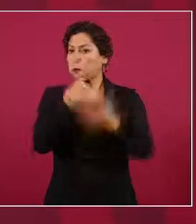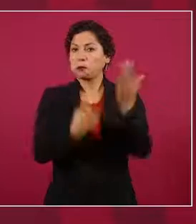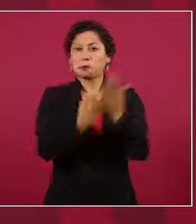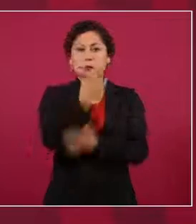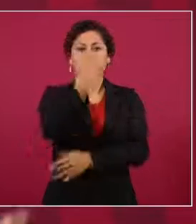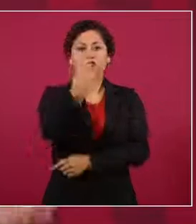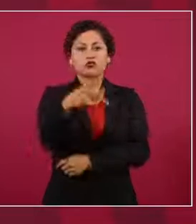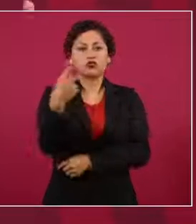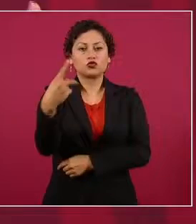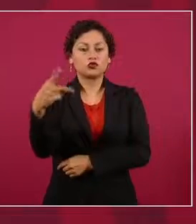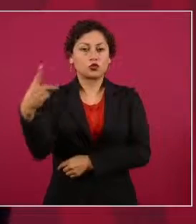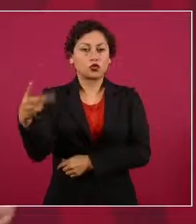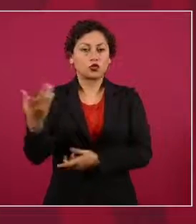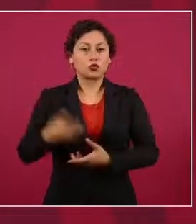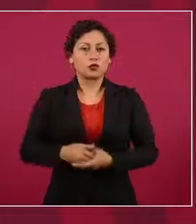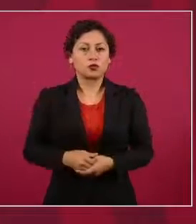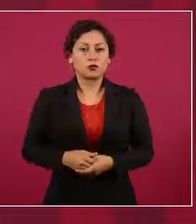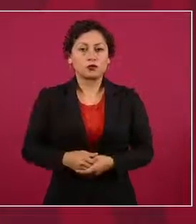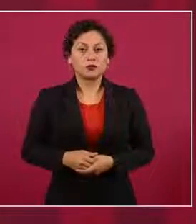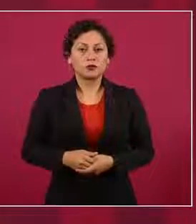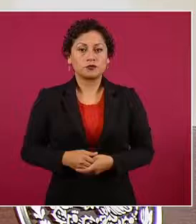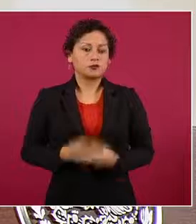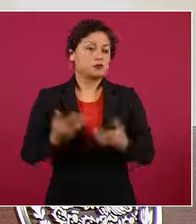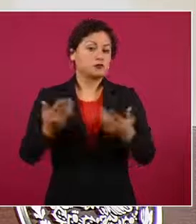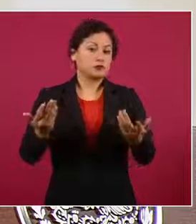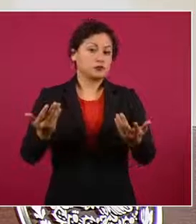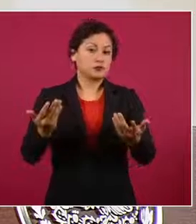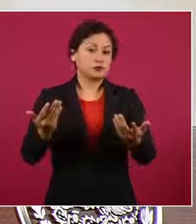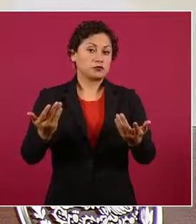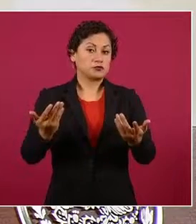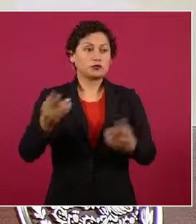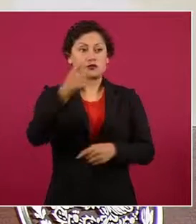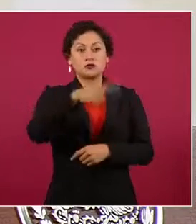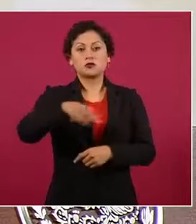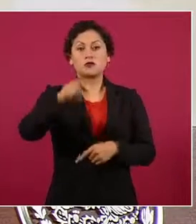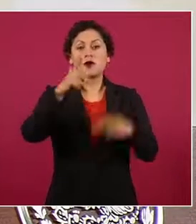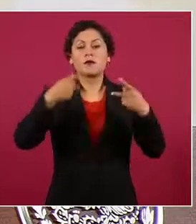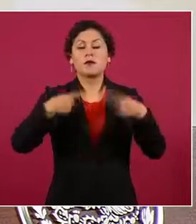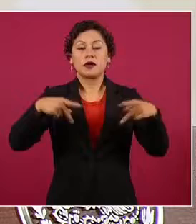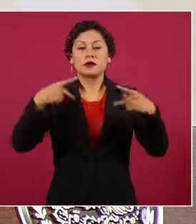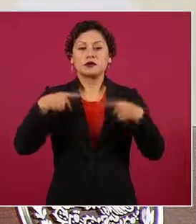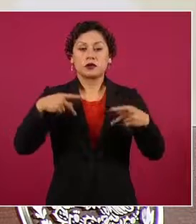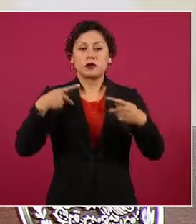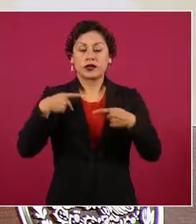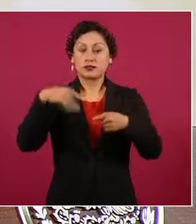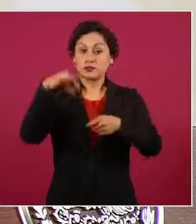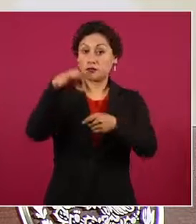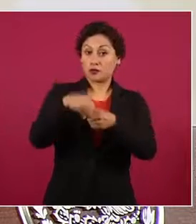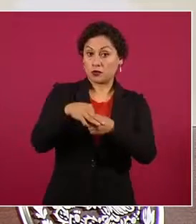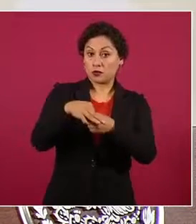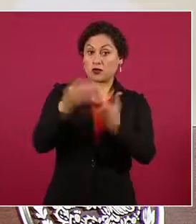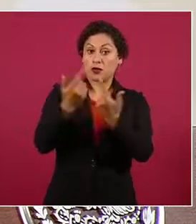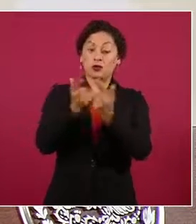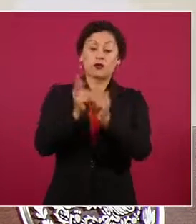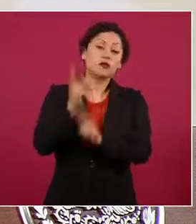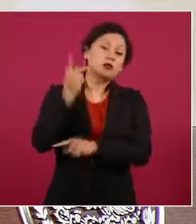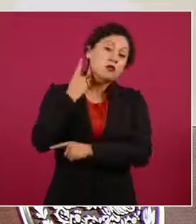que ellos voten por el partido, por el candidato que